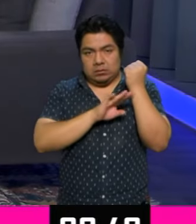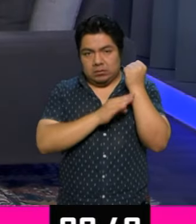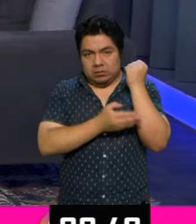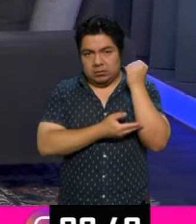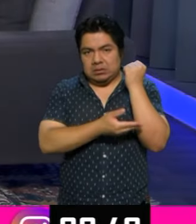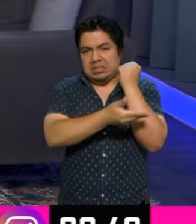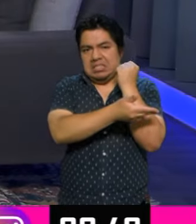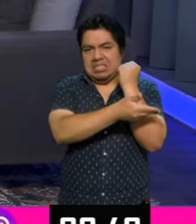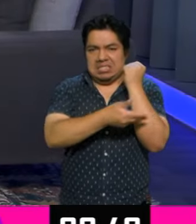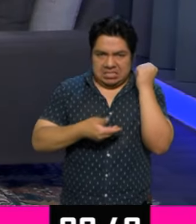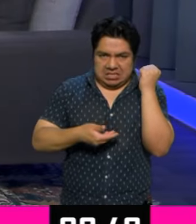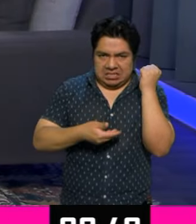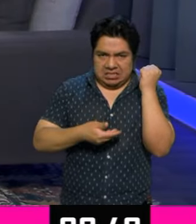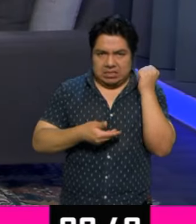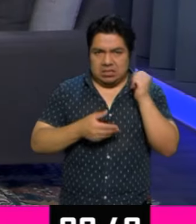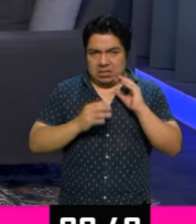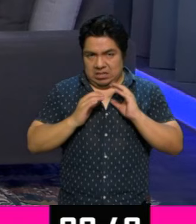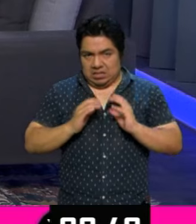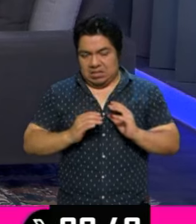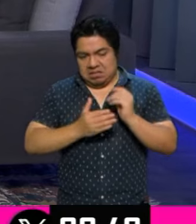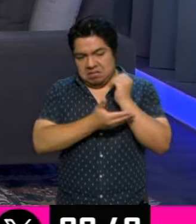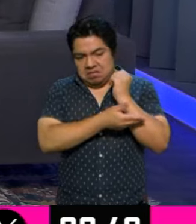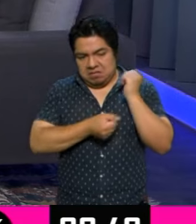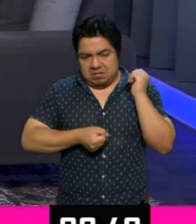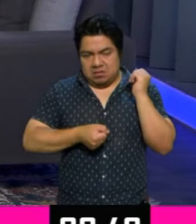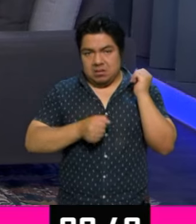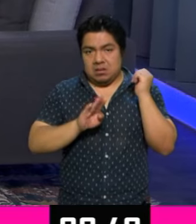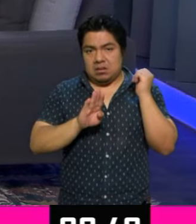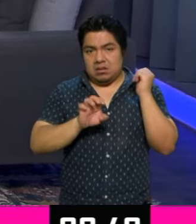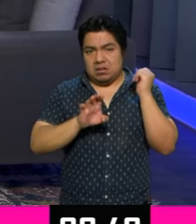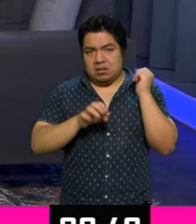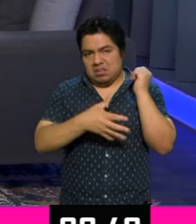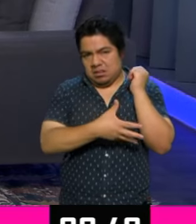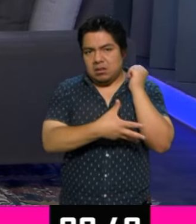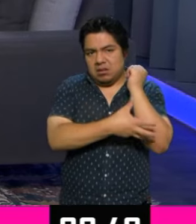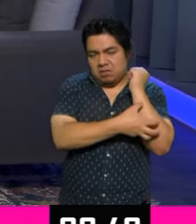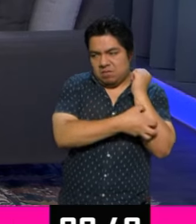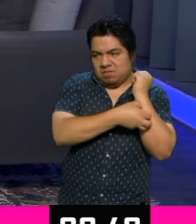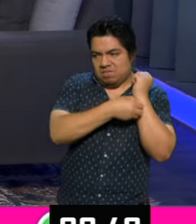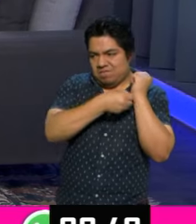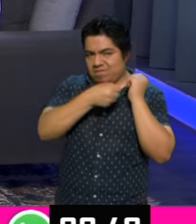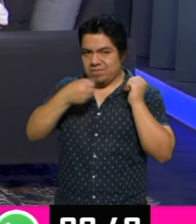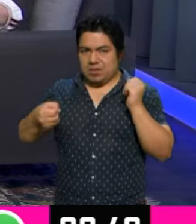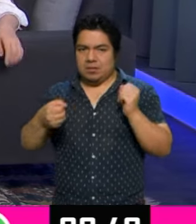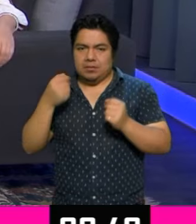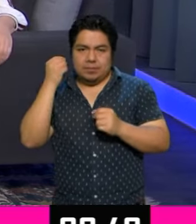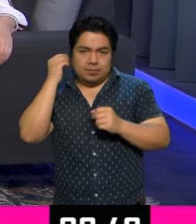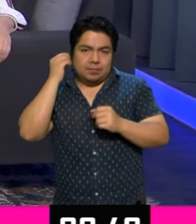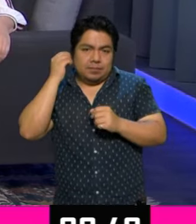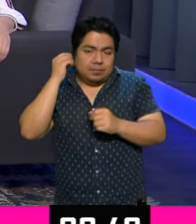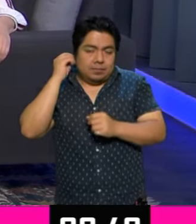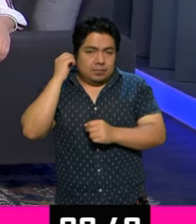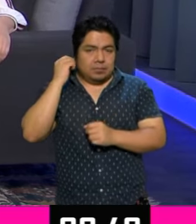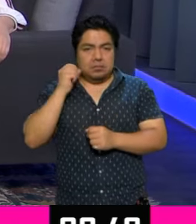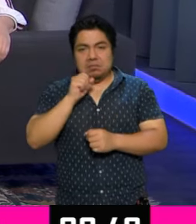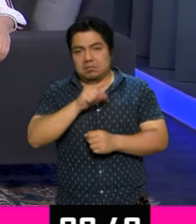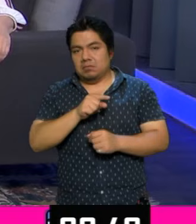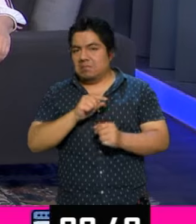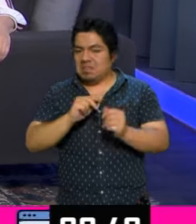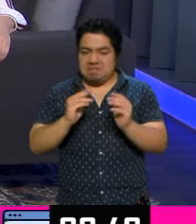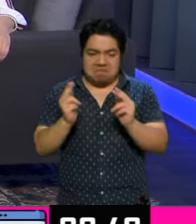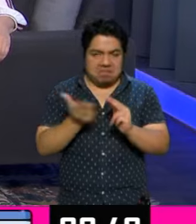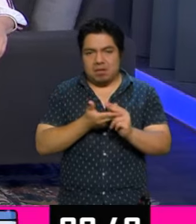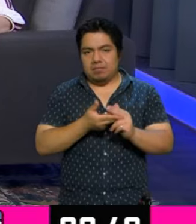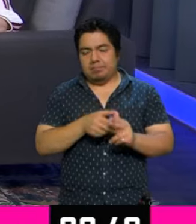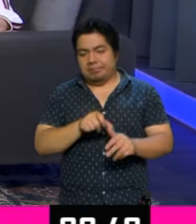les abren el cuerpo y les sacan a los bebés, estaban a punto de nacer, y también los matan.